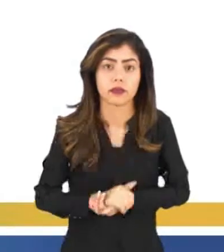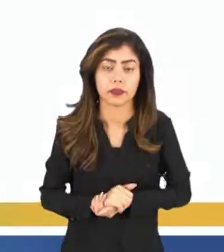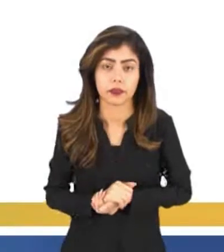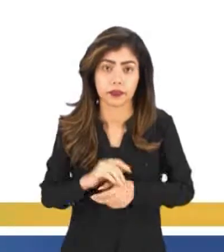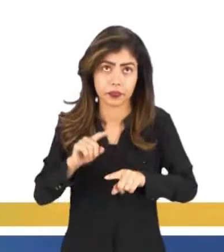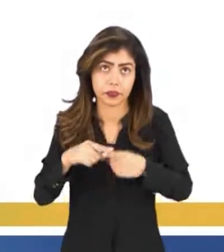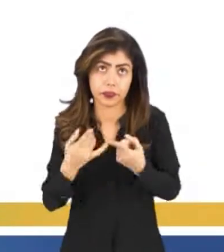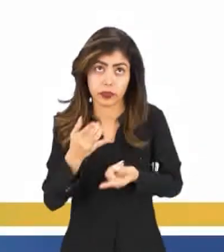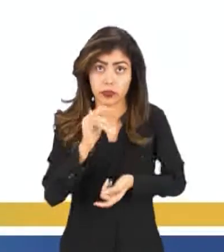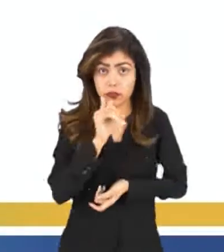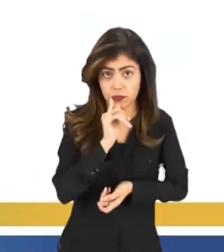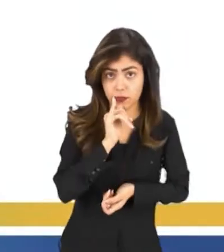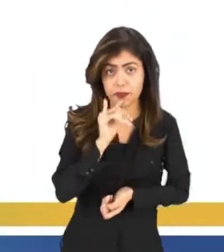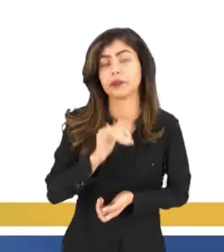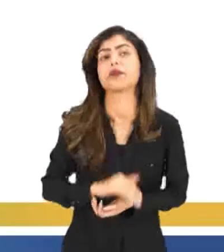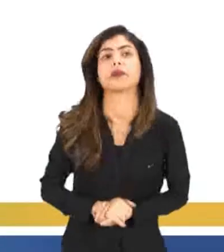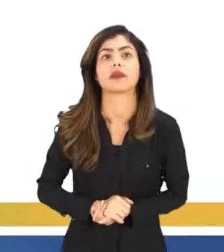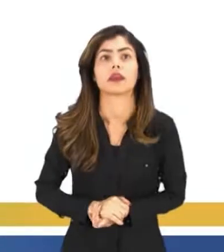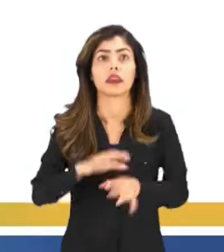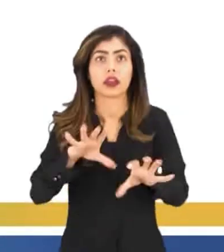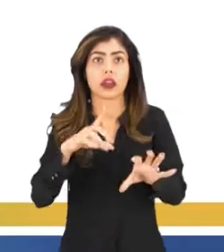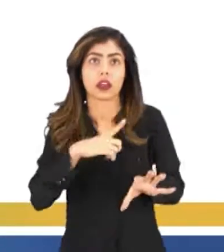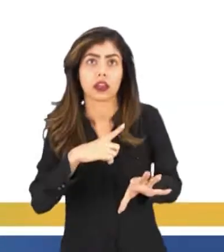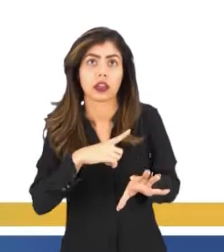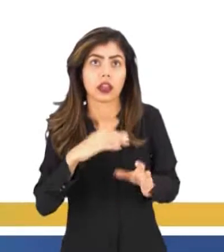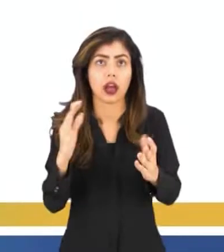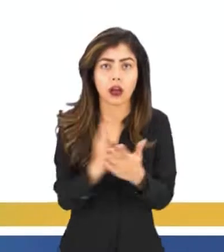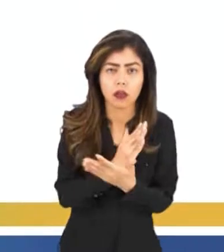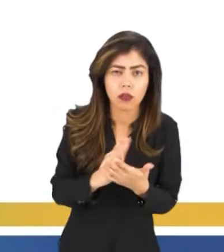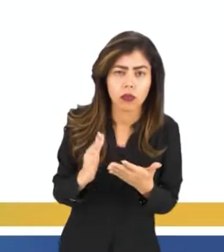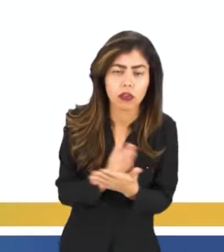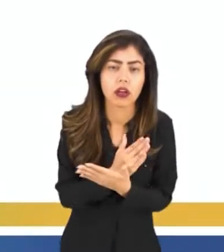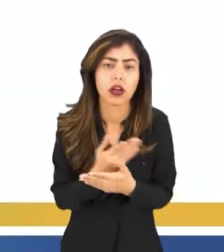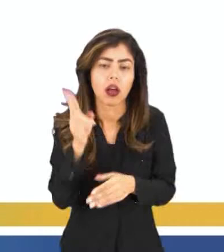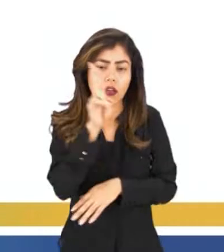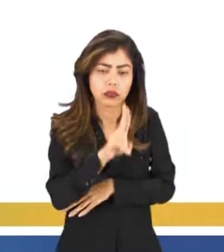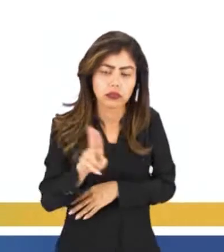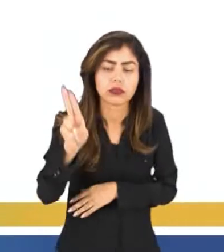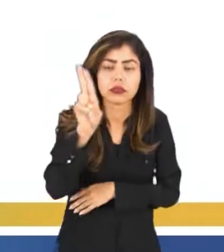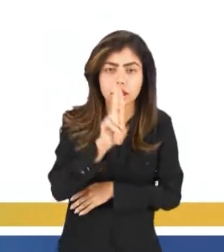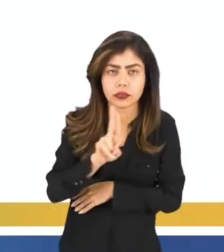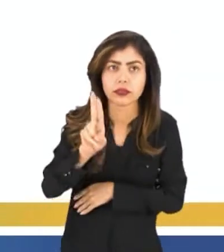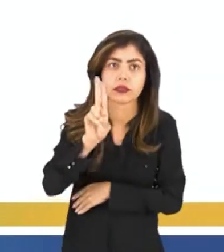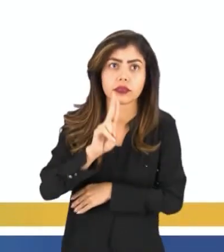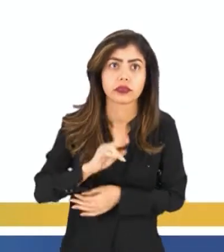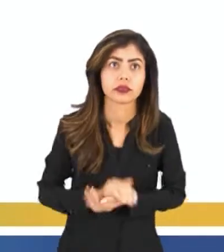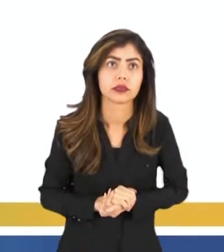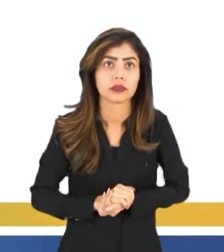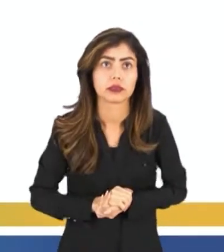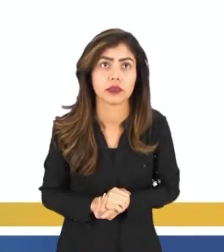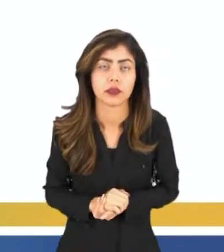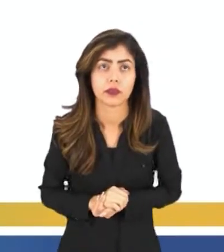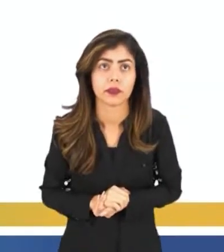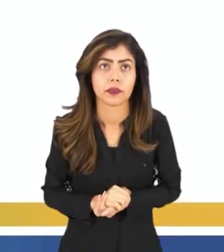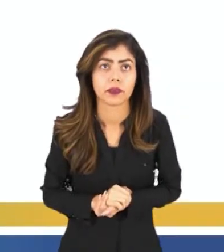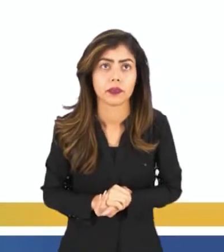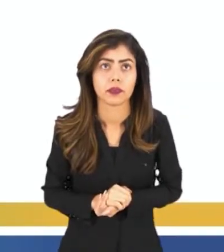más ejemplos aquí nosotros vamos a ver cómo se usa los